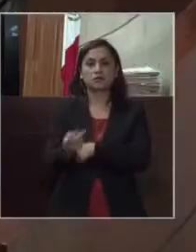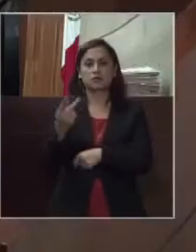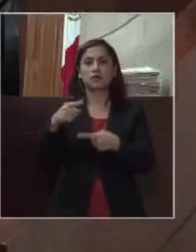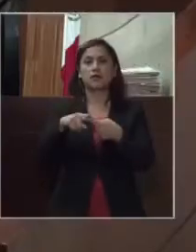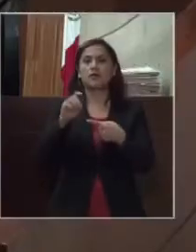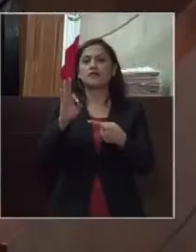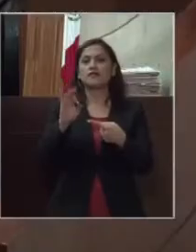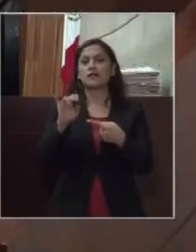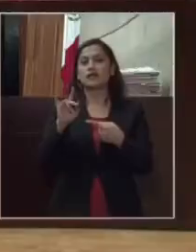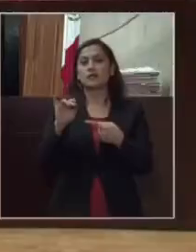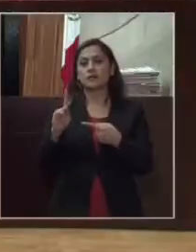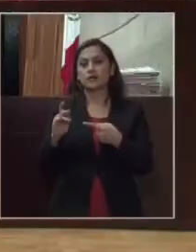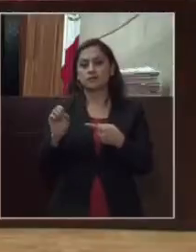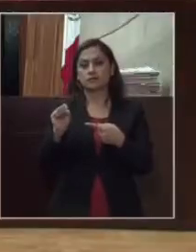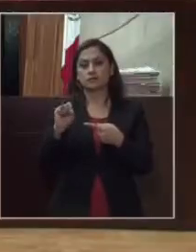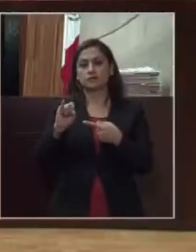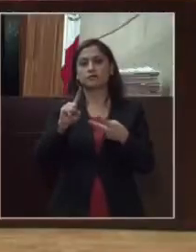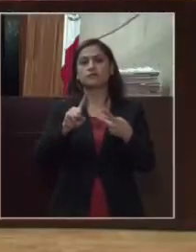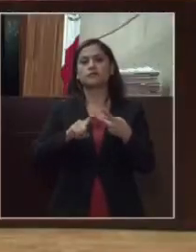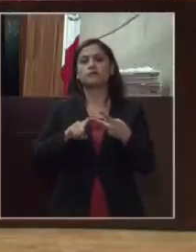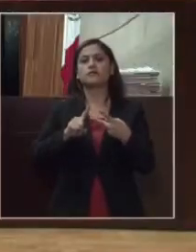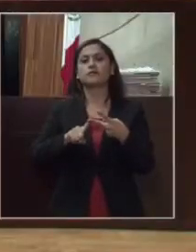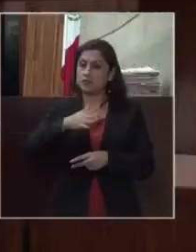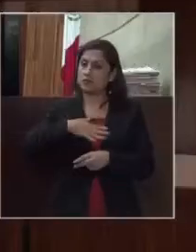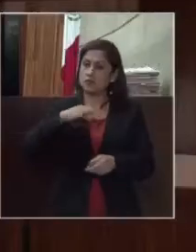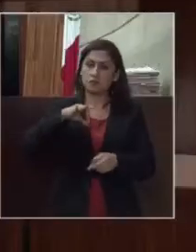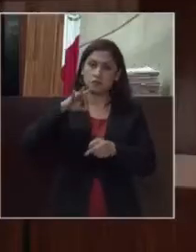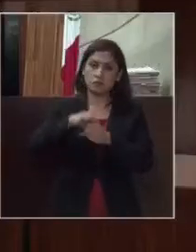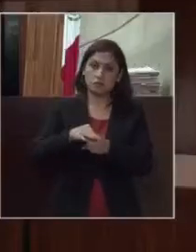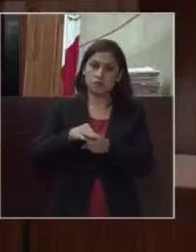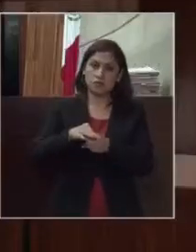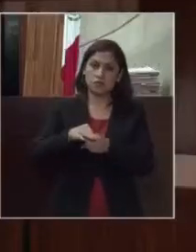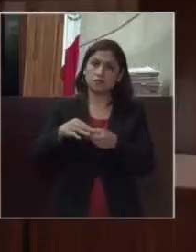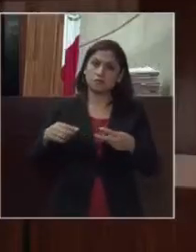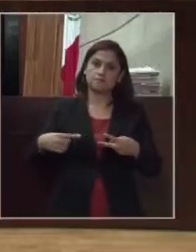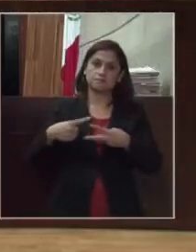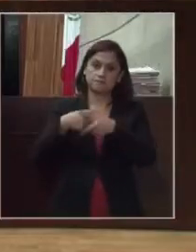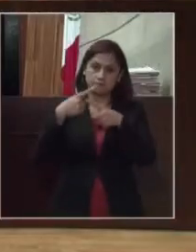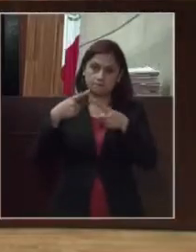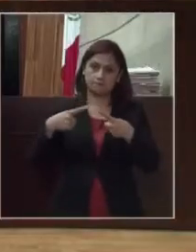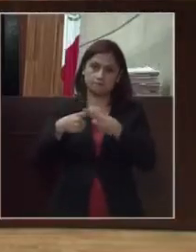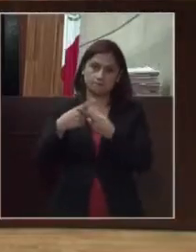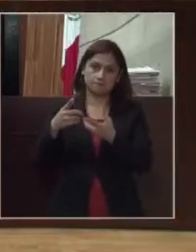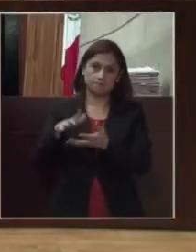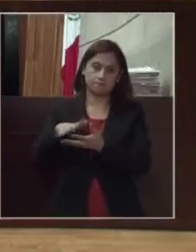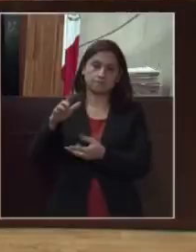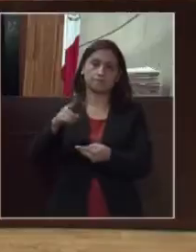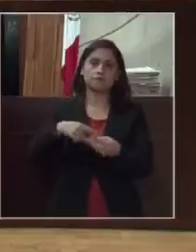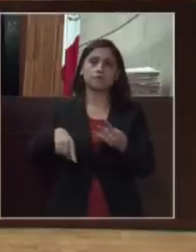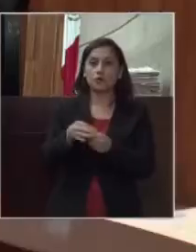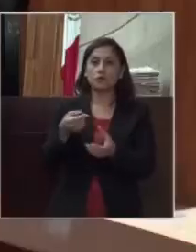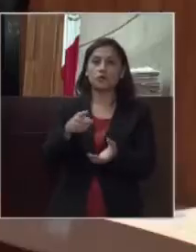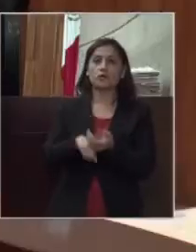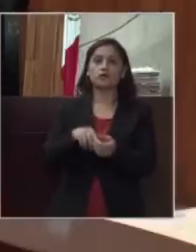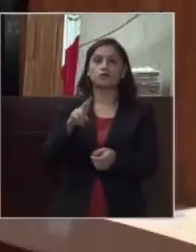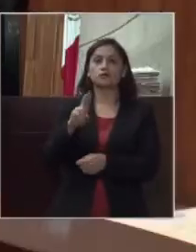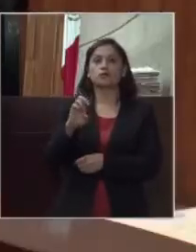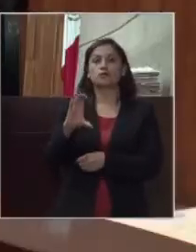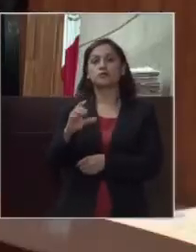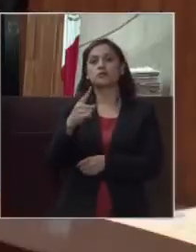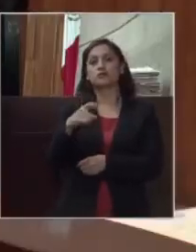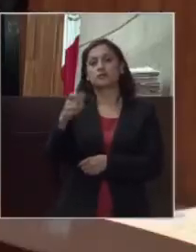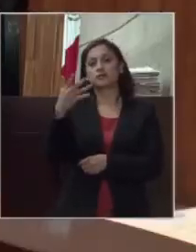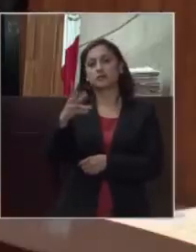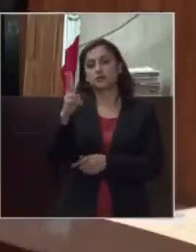de Participación Ciudadana de Chihuahua contra el gobernador de esa entidad, Javier Corral Jurado, debido a que no le puede ser aplicada una ley que no